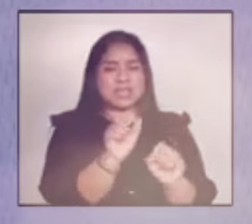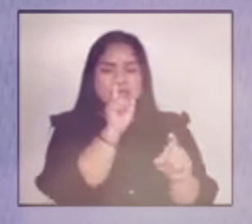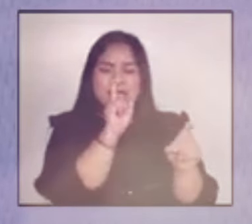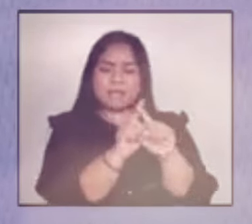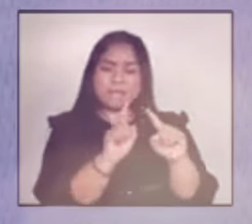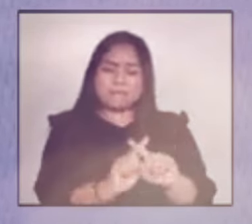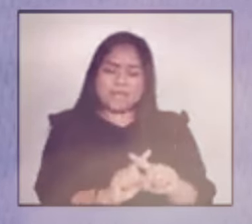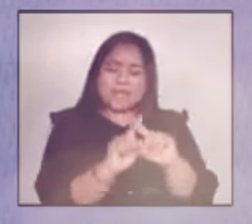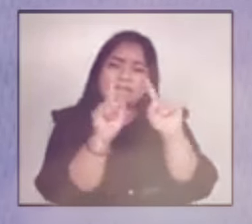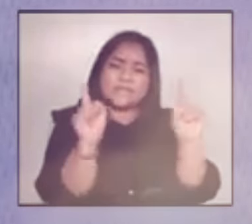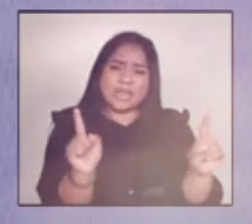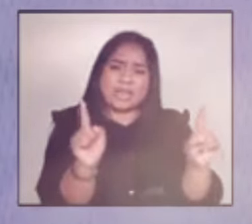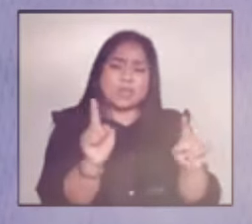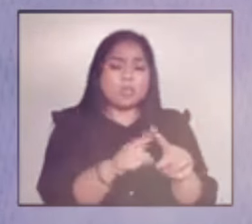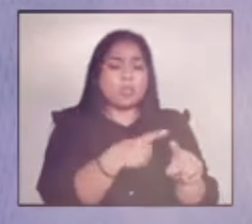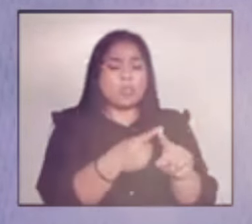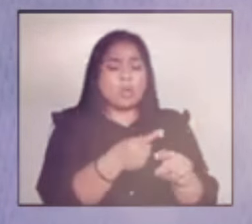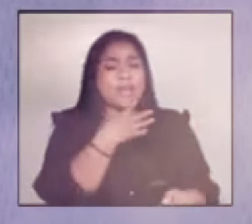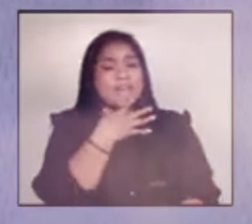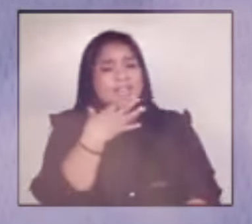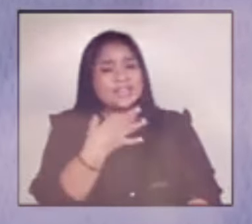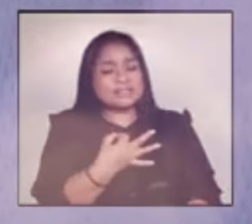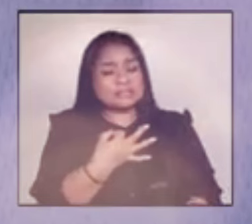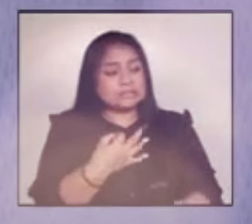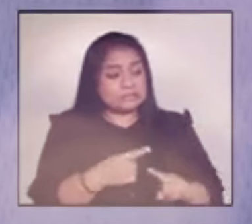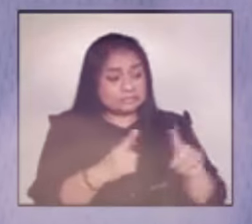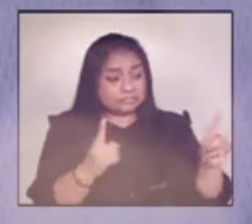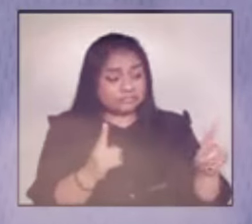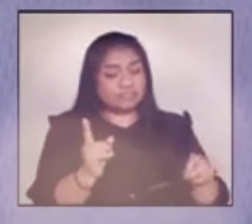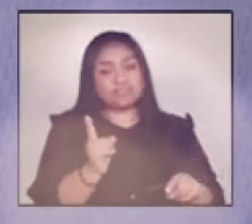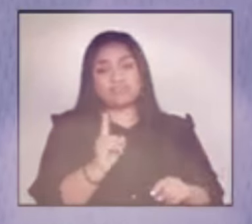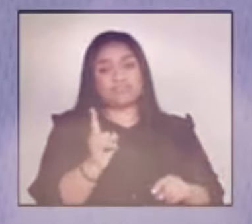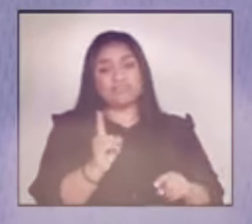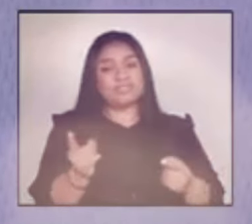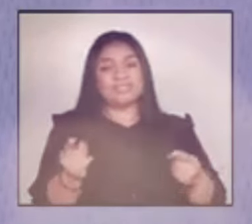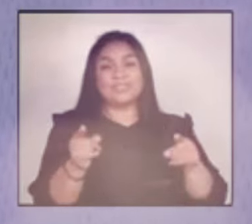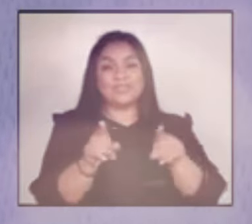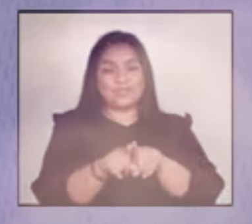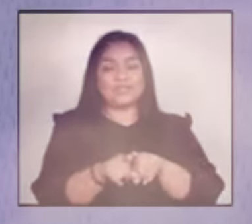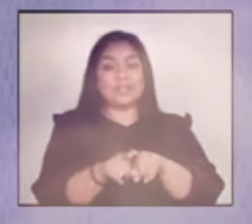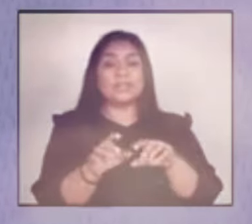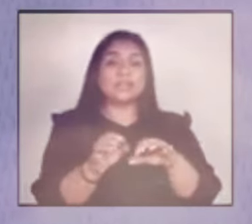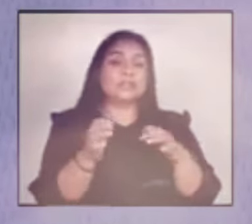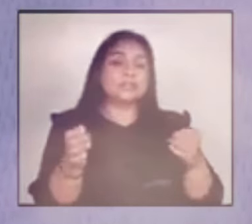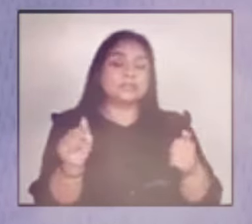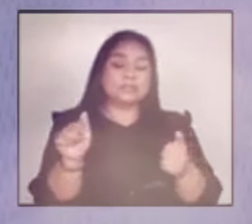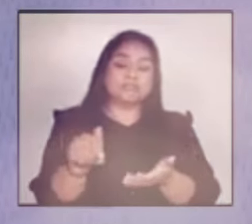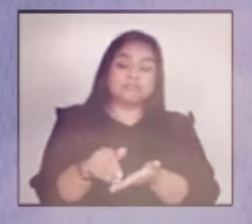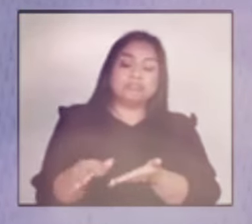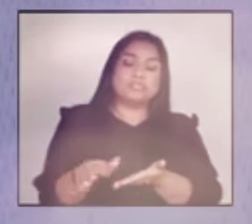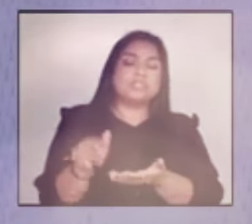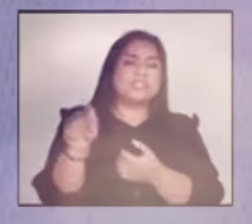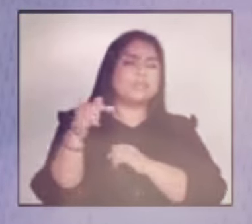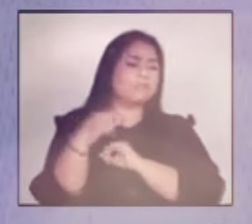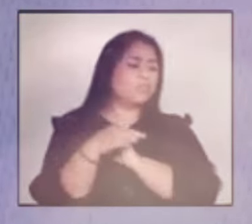diferentes cuando en realidad no lo somos. Y para mí, estas exclusiones tienen una profunda